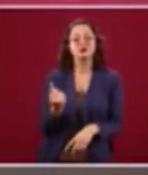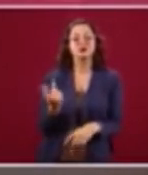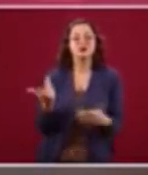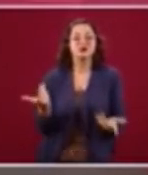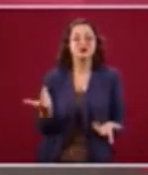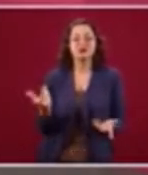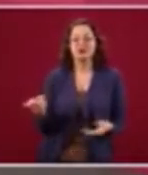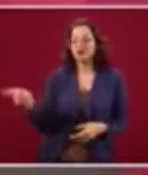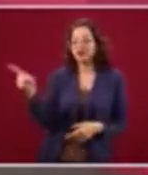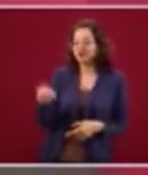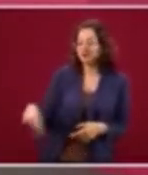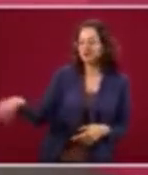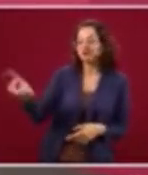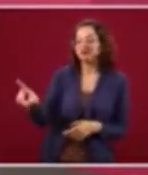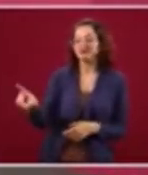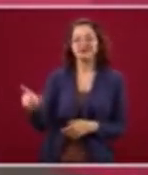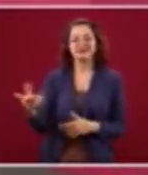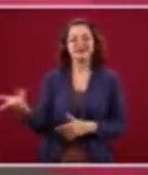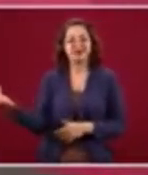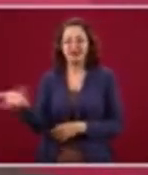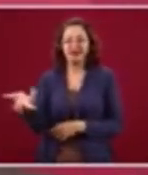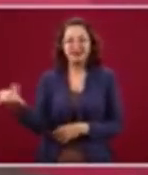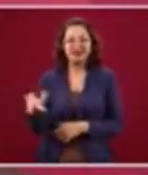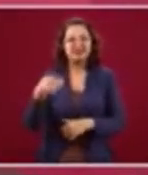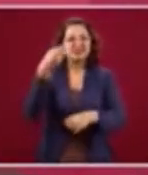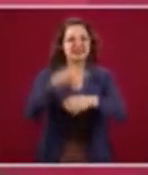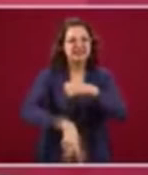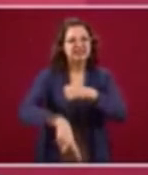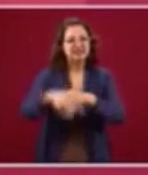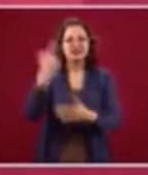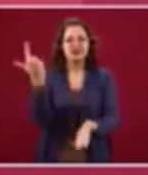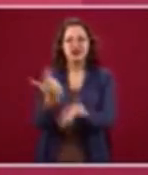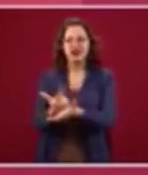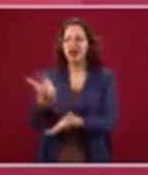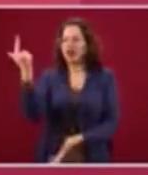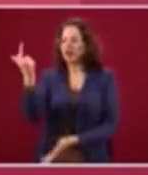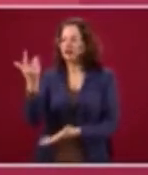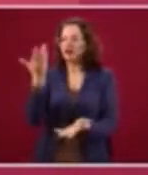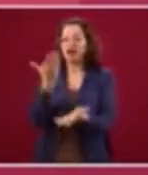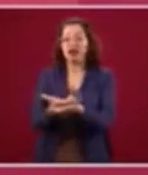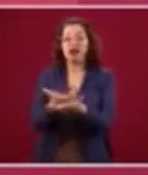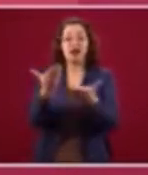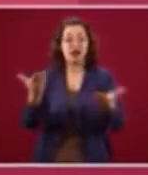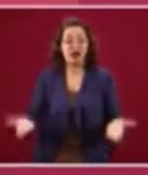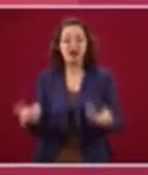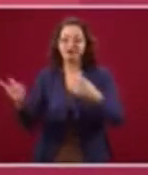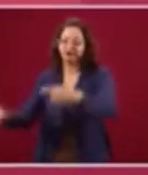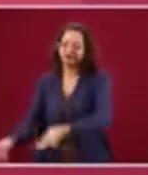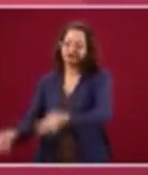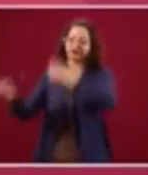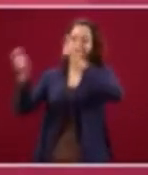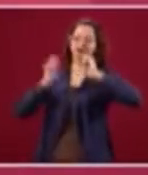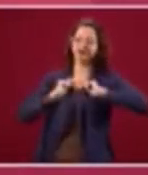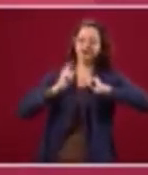causaron un grave daño y nosotros estamos